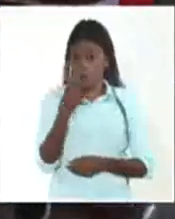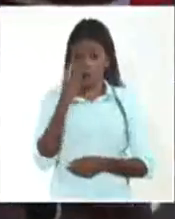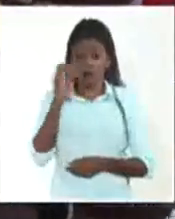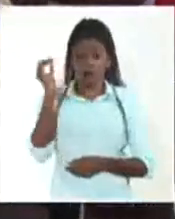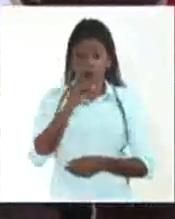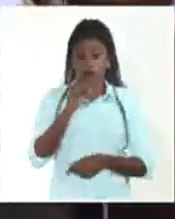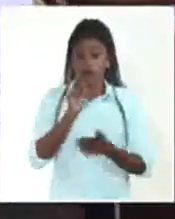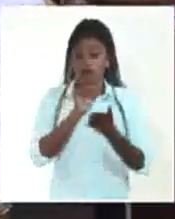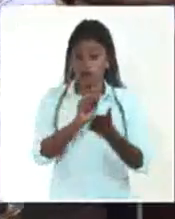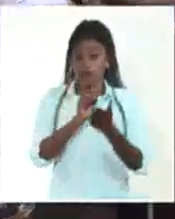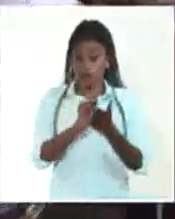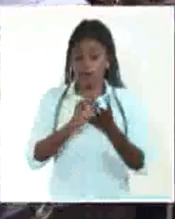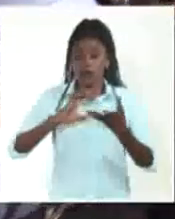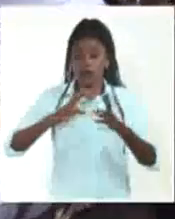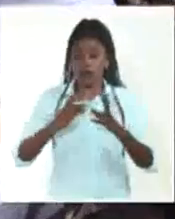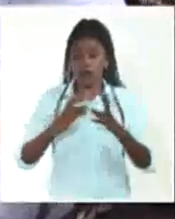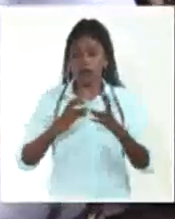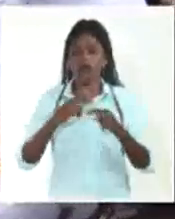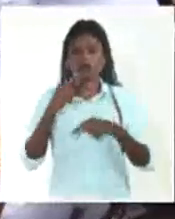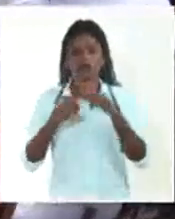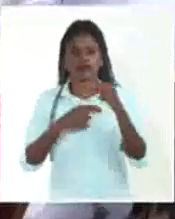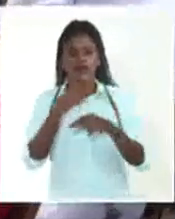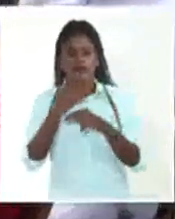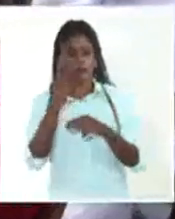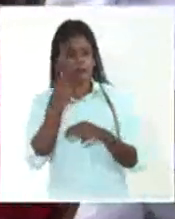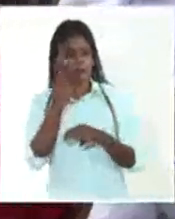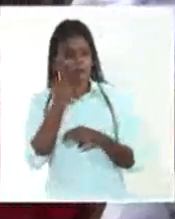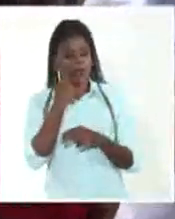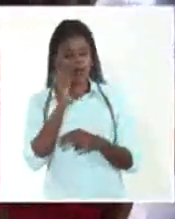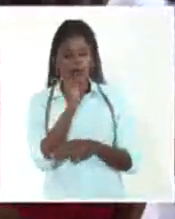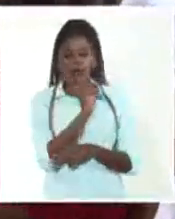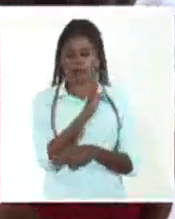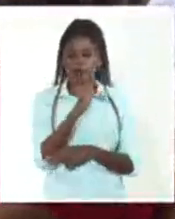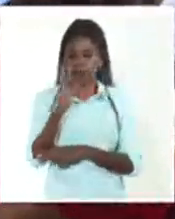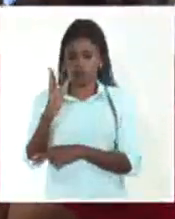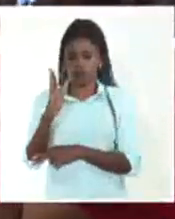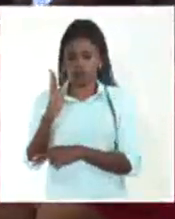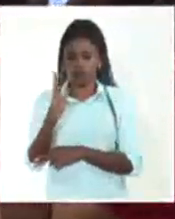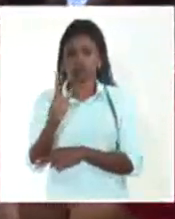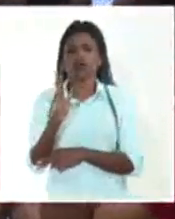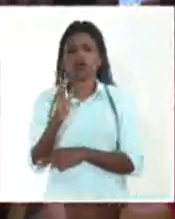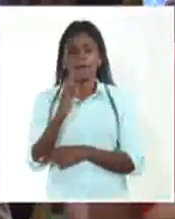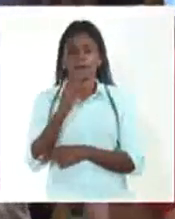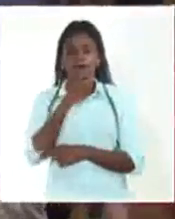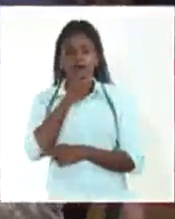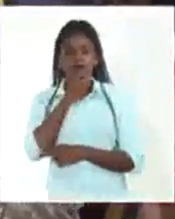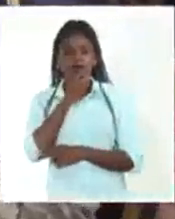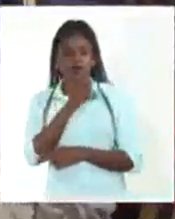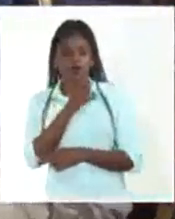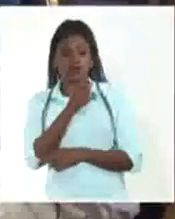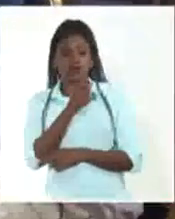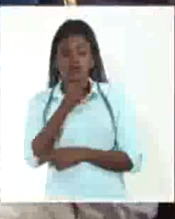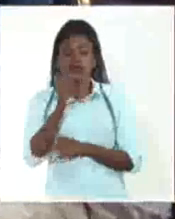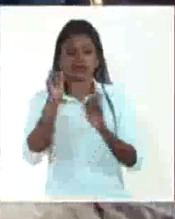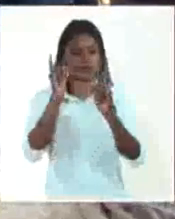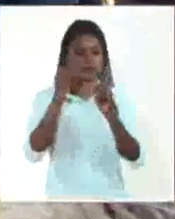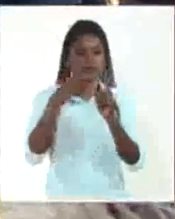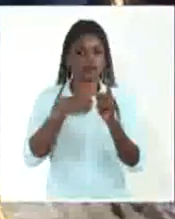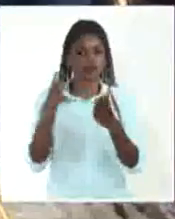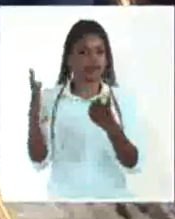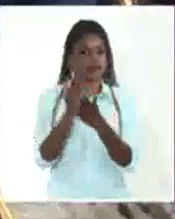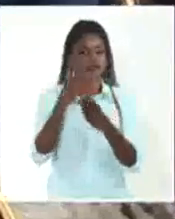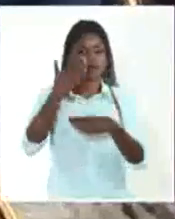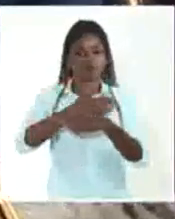las campañas y estrategias que desde sus respectivas organizaciones llevan a cabo para denunciar esa criminal política y también